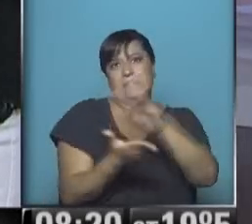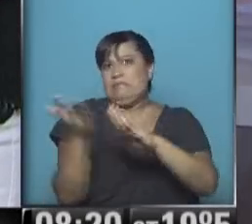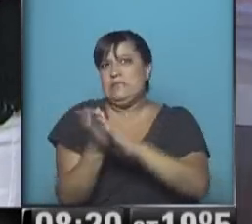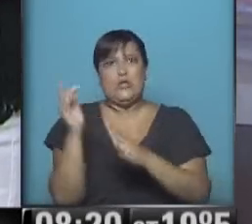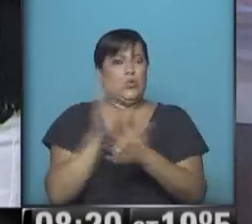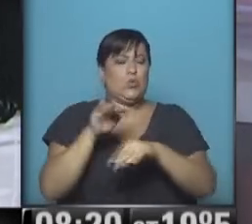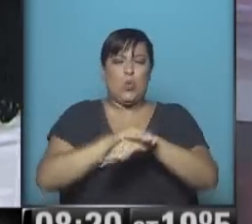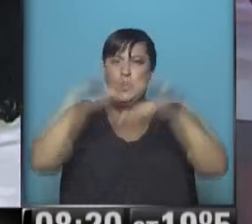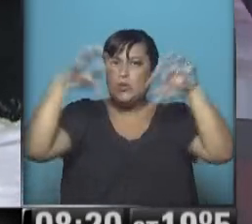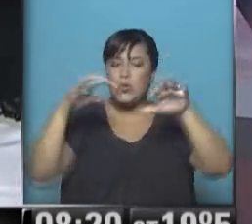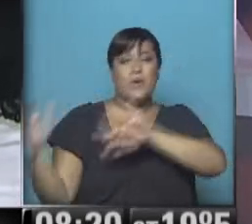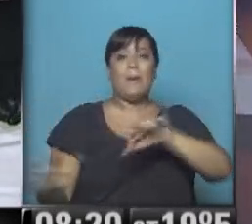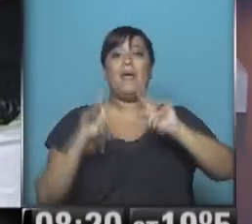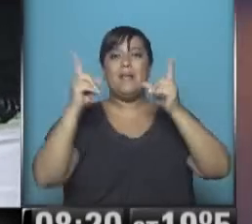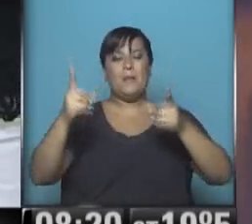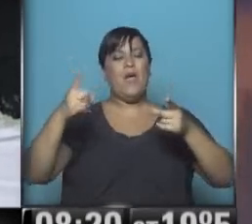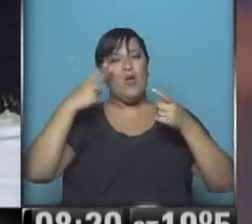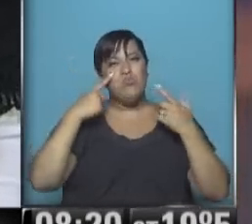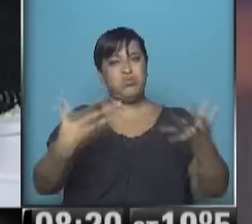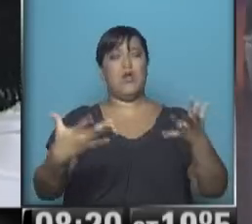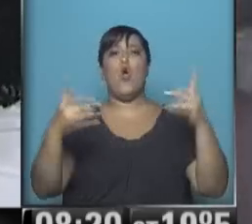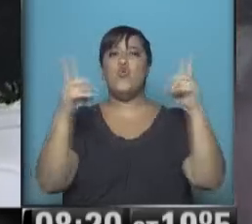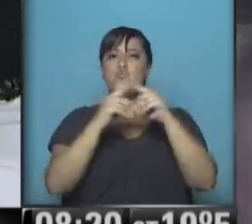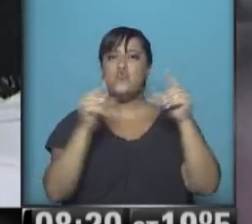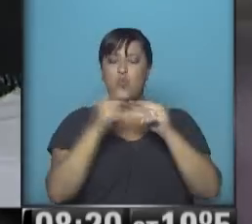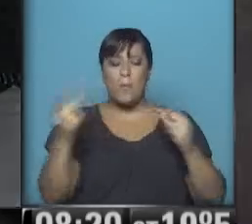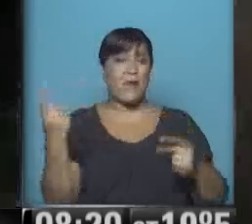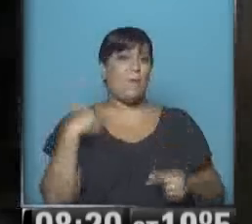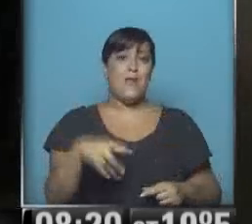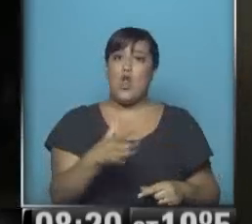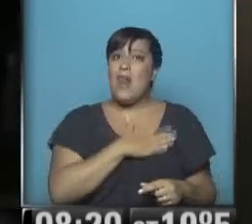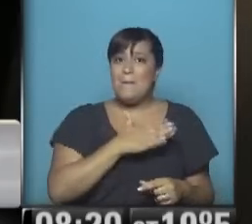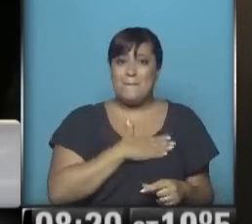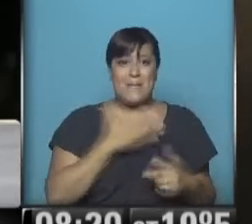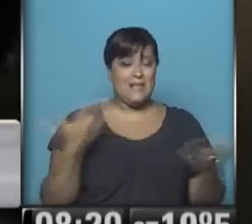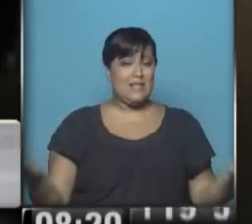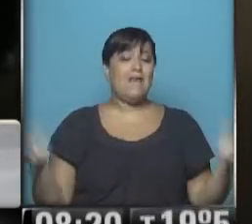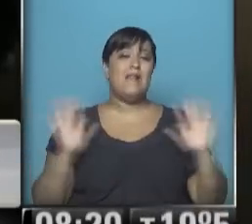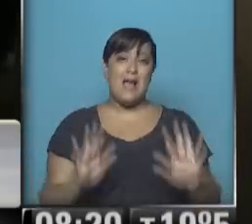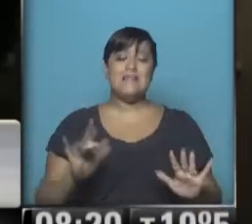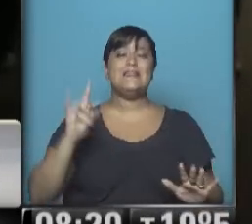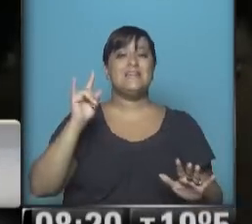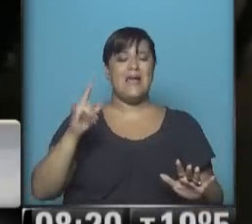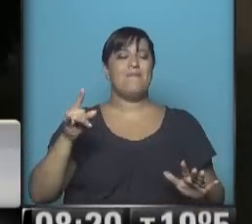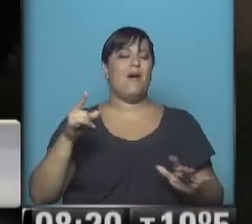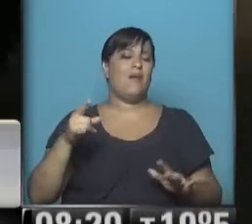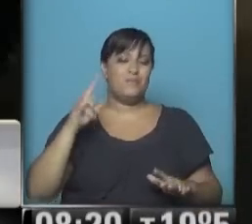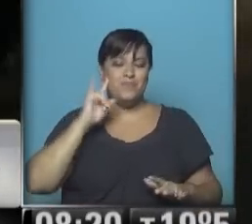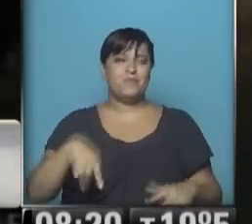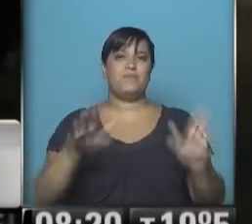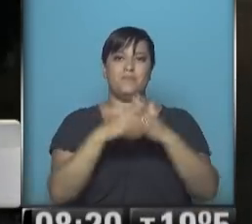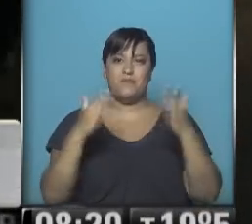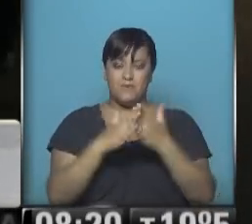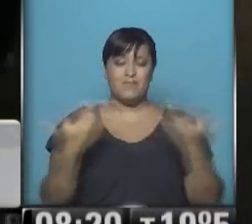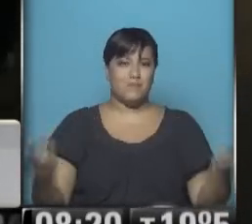sido realmente muy emotiva la presentación del número, lamentablemente tan esperado, de Charlie Hebdo. ¿Por qué lamentablemente?